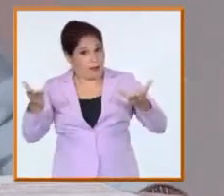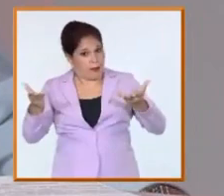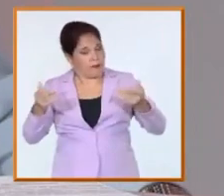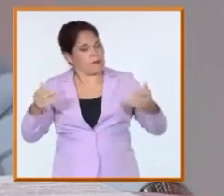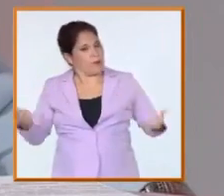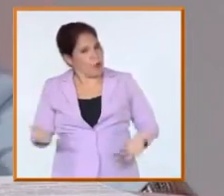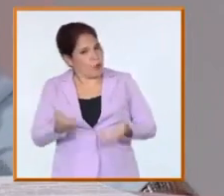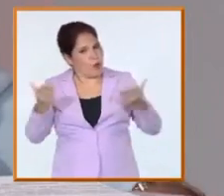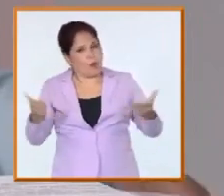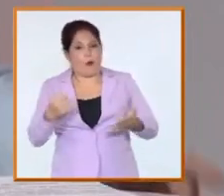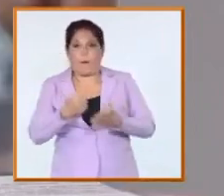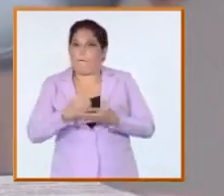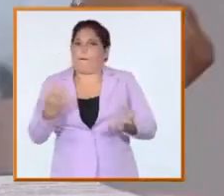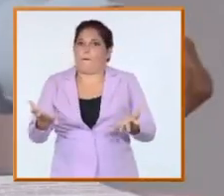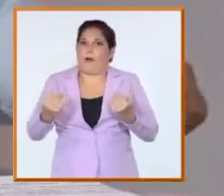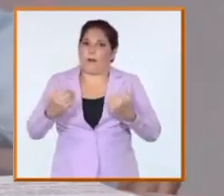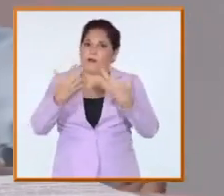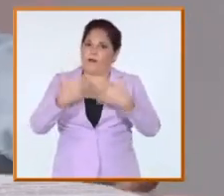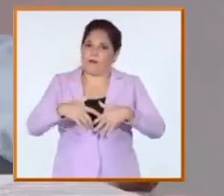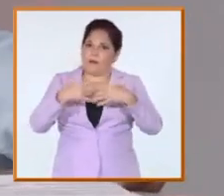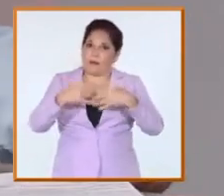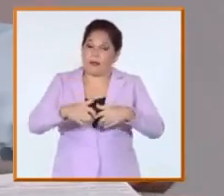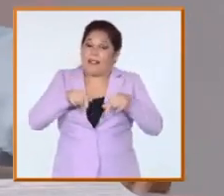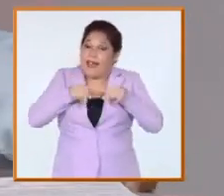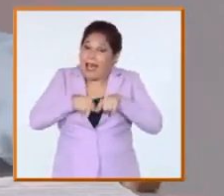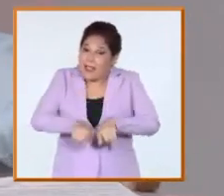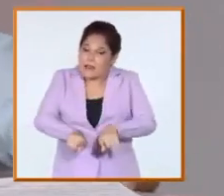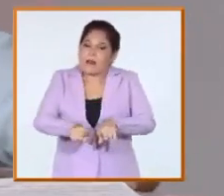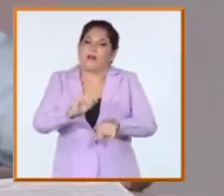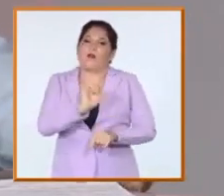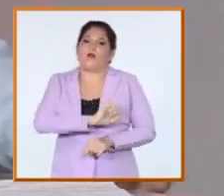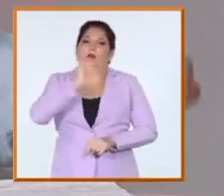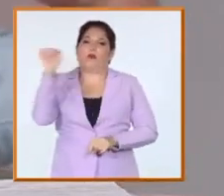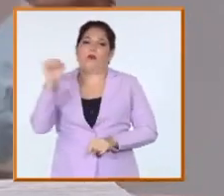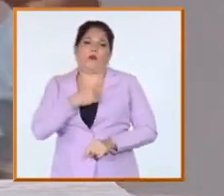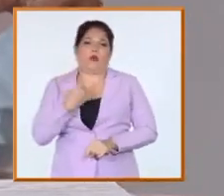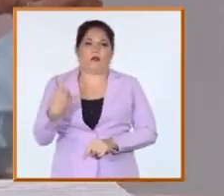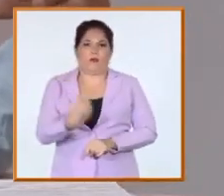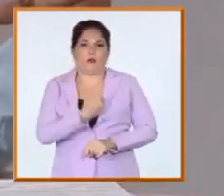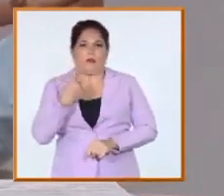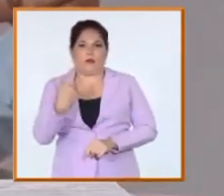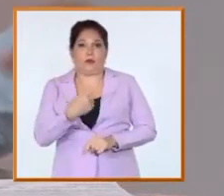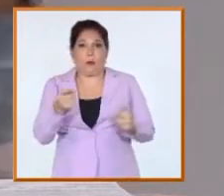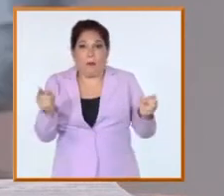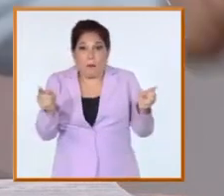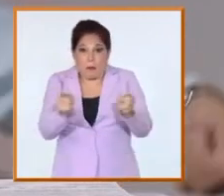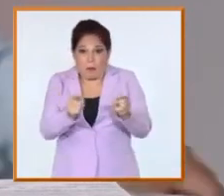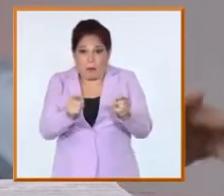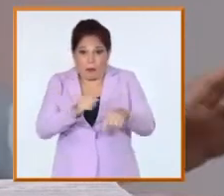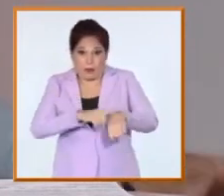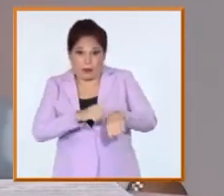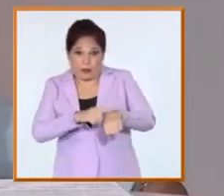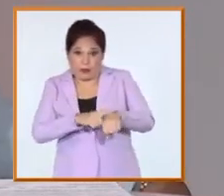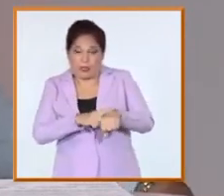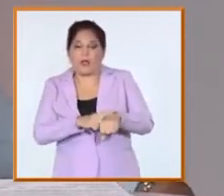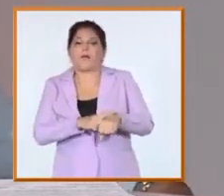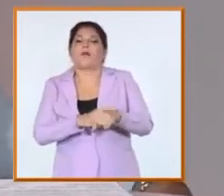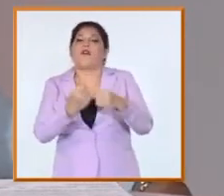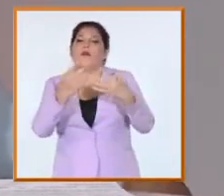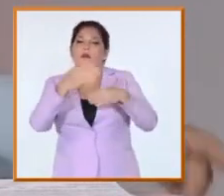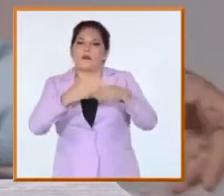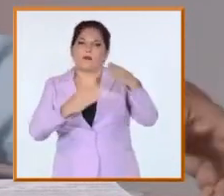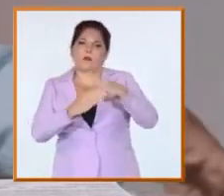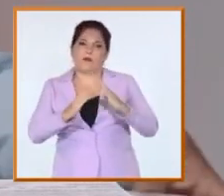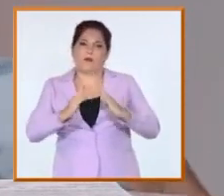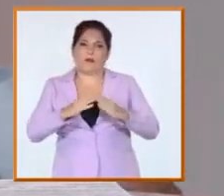parece que que es muy muy importante y ahí está el gane de nosotros poder hacer en corto tiempo la cantidad de vivienda que